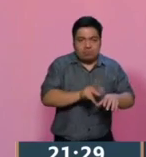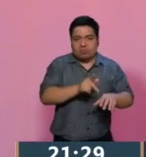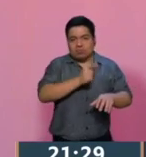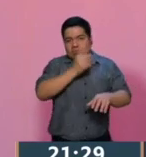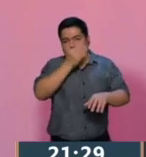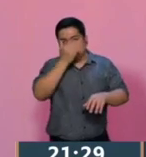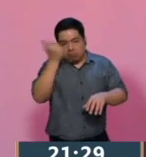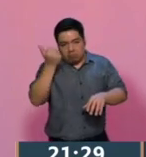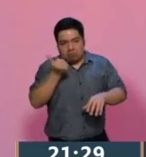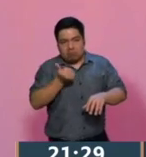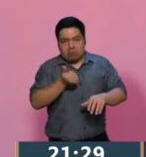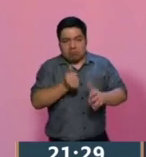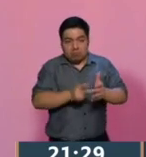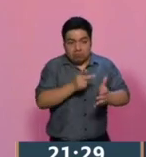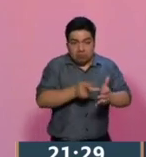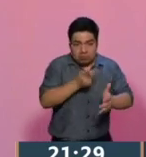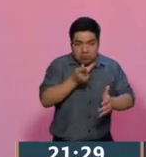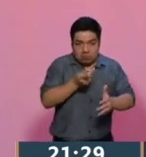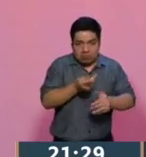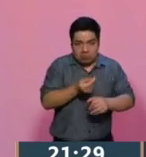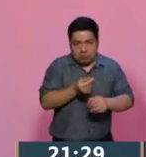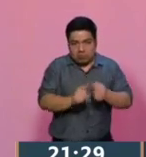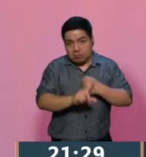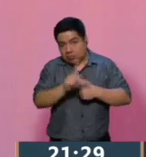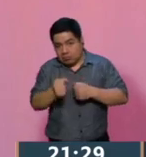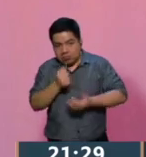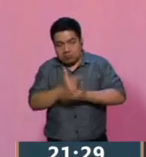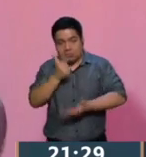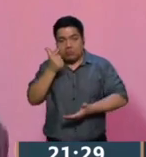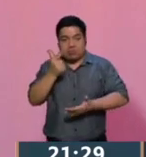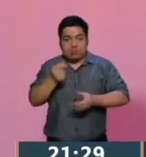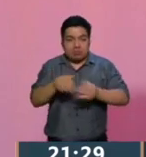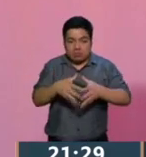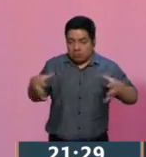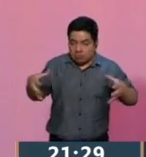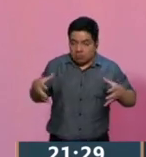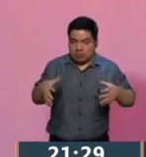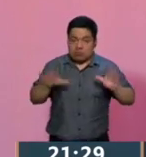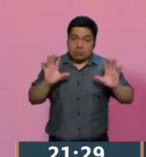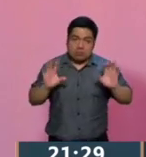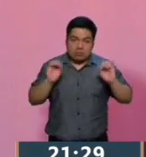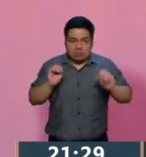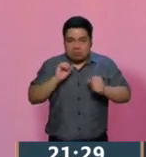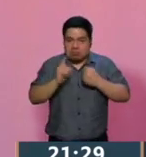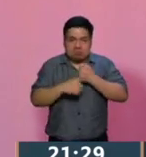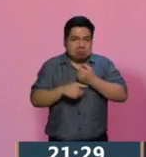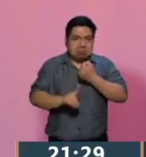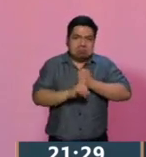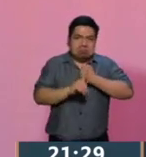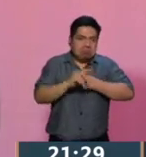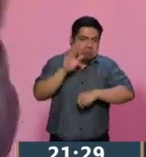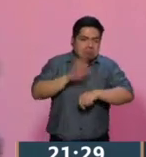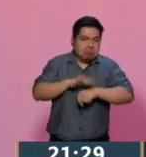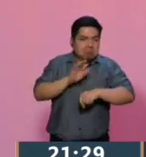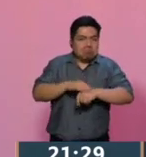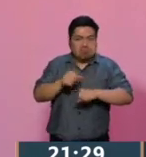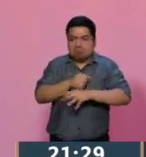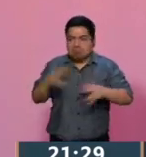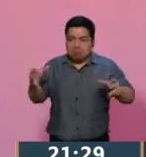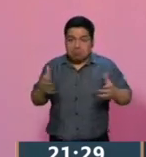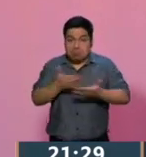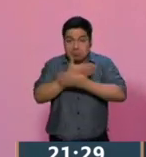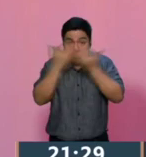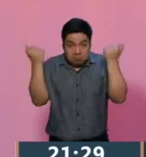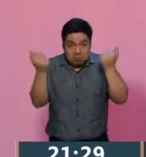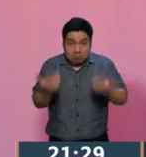esto puede recrudecerse, si va a aumentar, si la extensión territorial puede también ampliar su dimensión. No